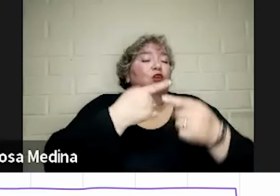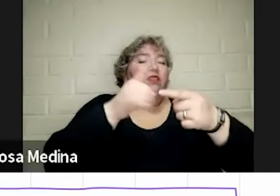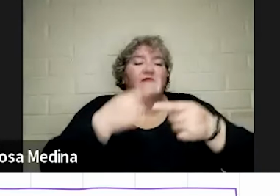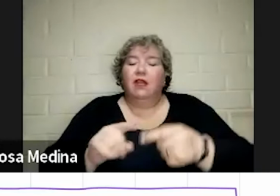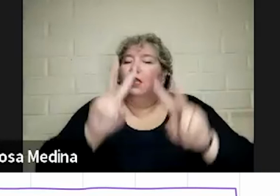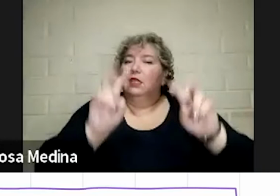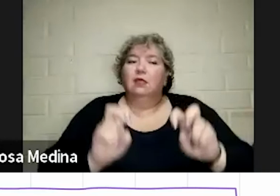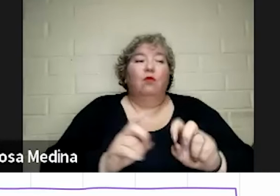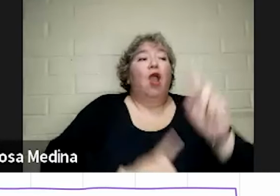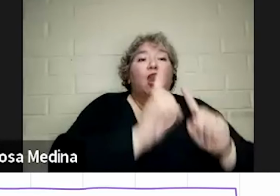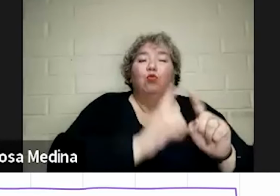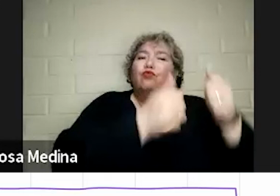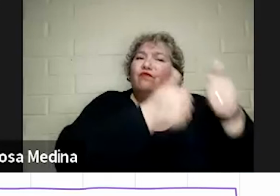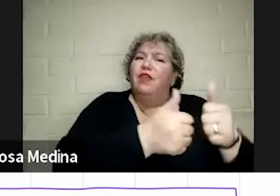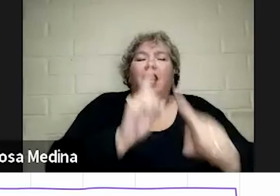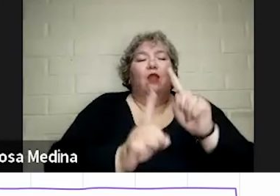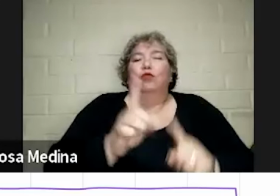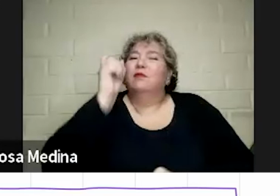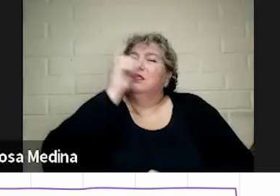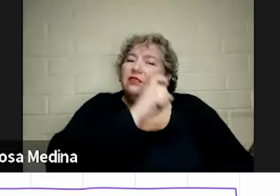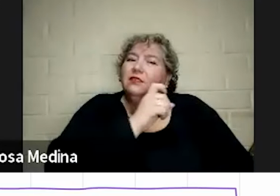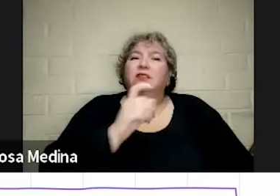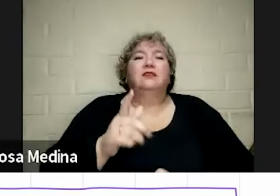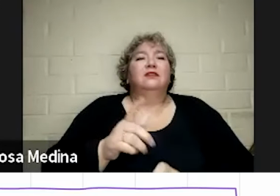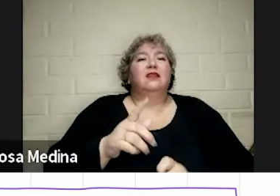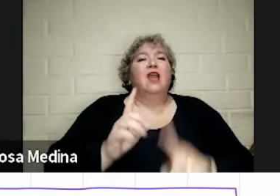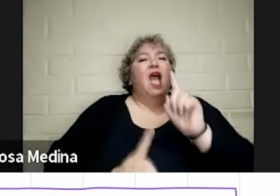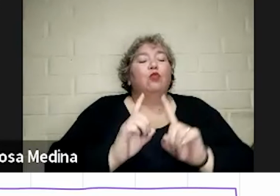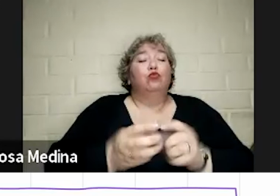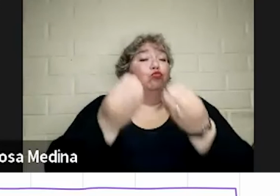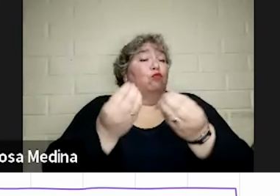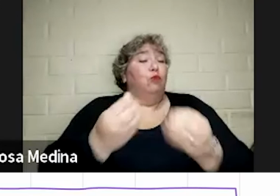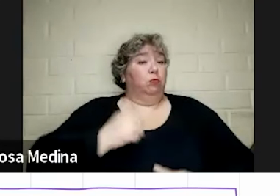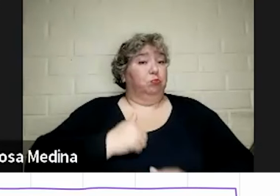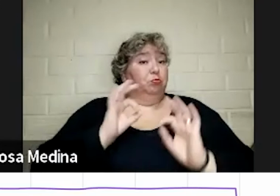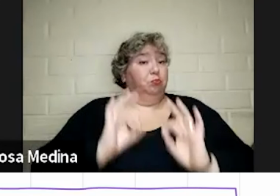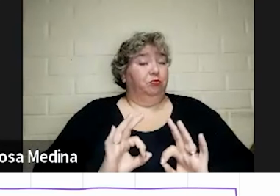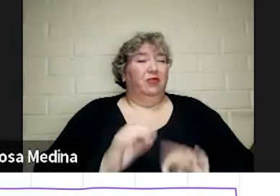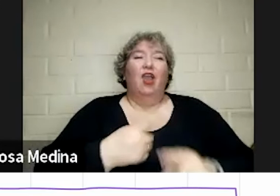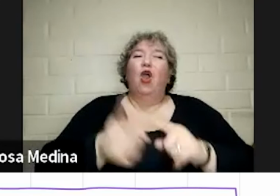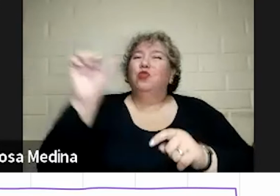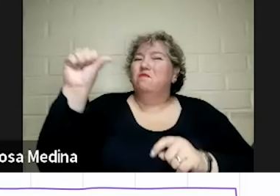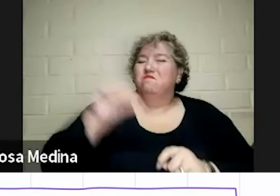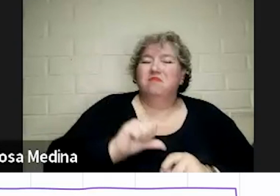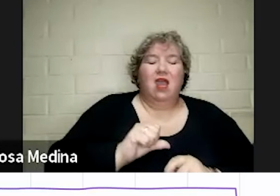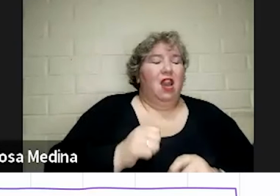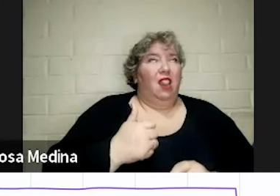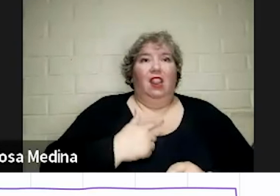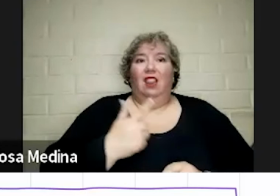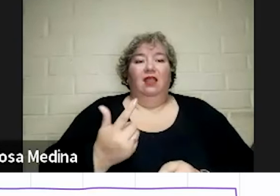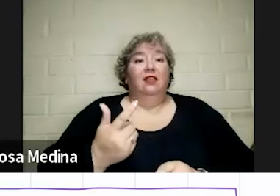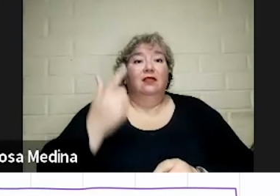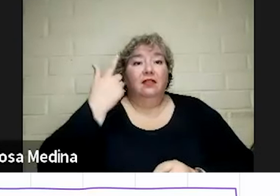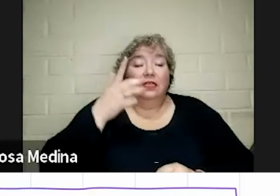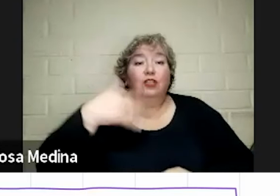bien, estudiantes que tienen dificultades, estudiantes que tienen buen comportamiento, estudiantes que tienen mal comportamiento, ¿cierto? Y entonces a veces tendemos